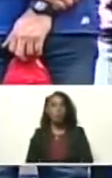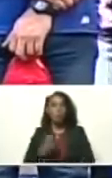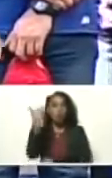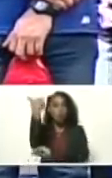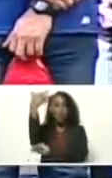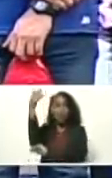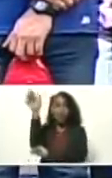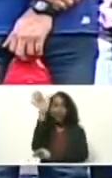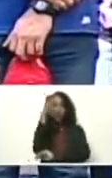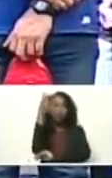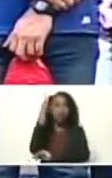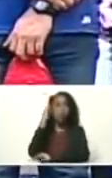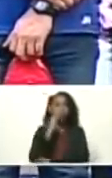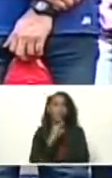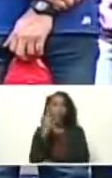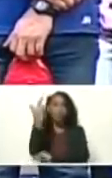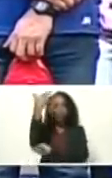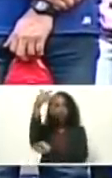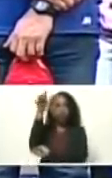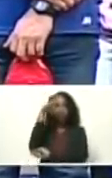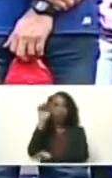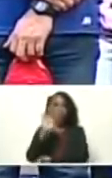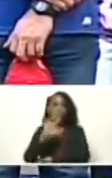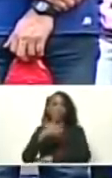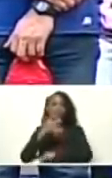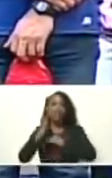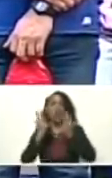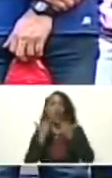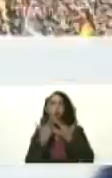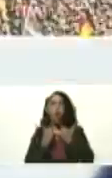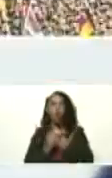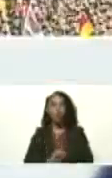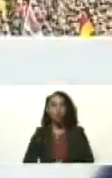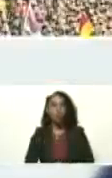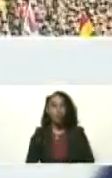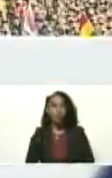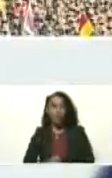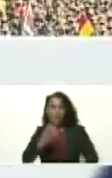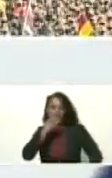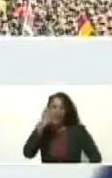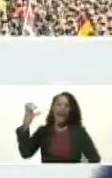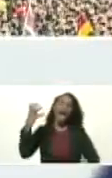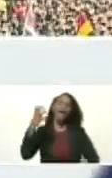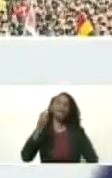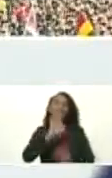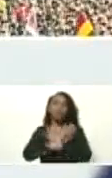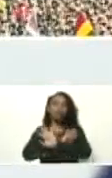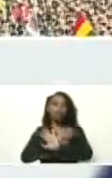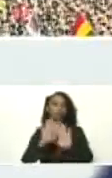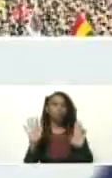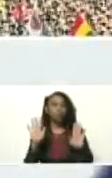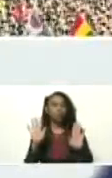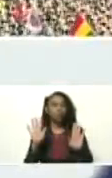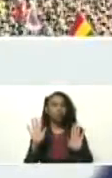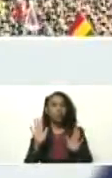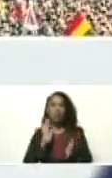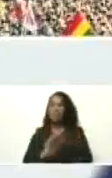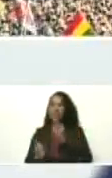de Bolívar, con la bandera tricolor, con el grito ya, basta